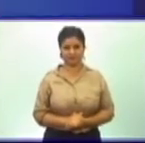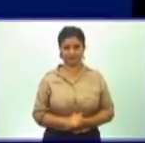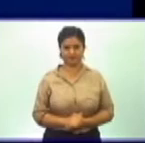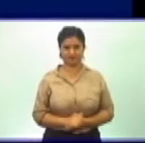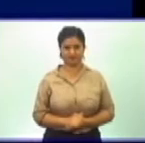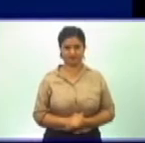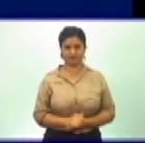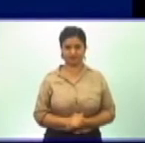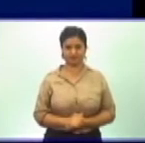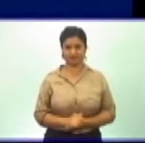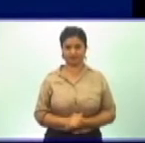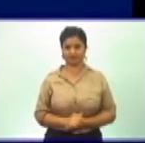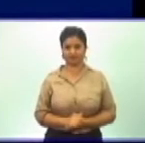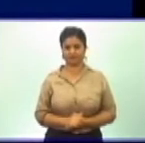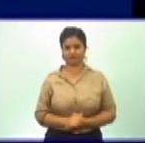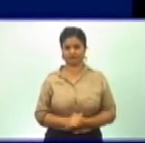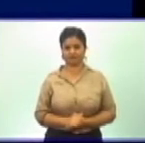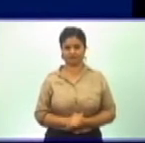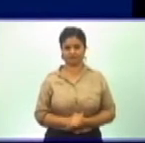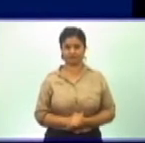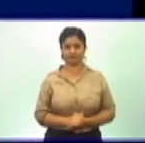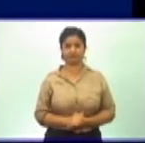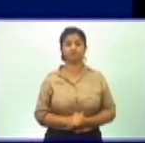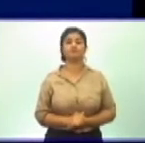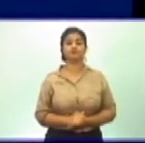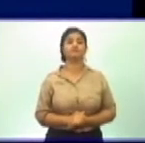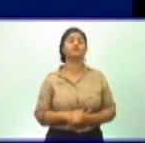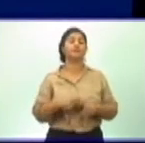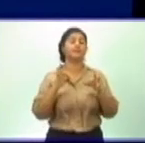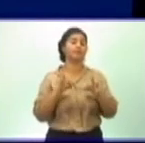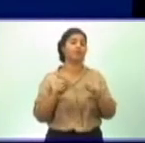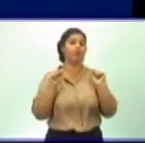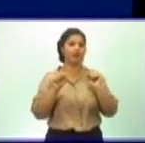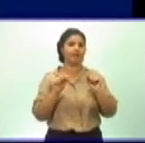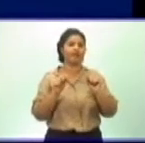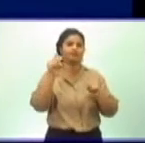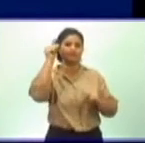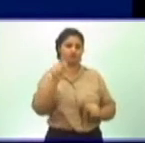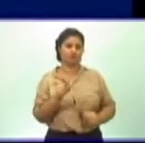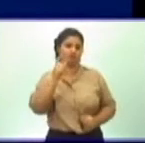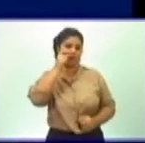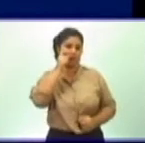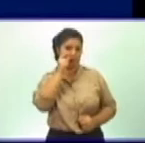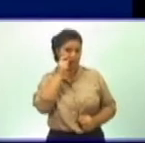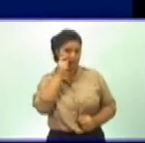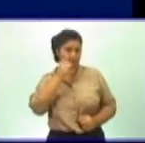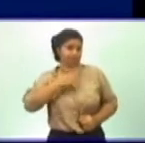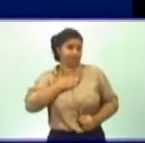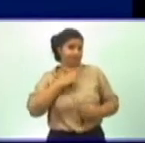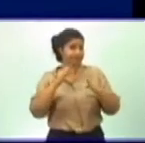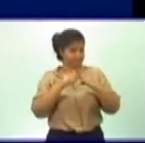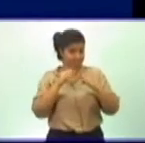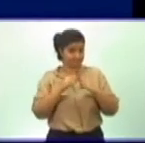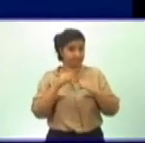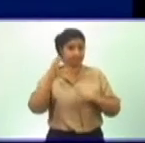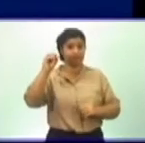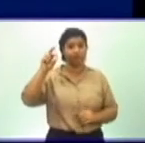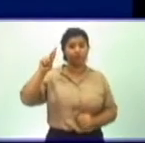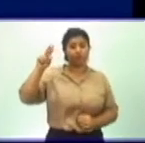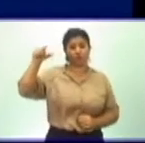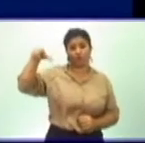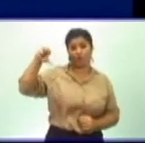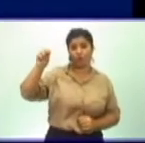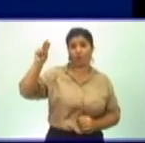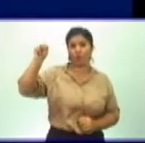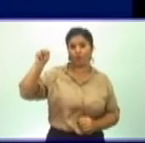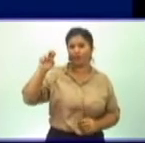Acá tenemos el personaje de Orgón. Orgón, que es el dueño de la casa, como hemos venido reiterando, es un hombre que demostró valentía